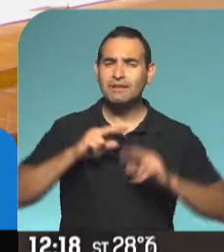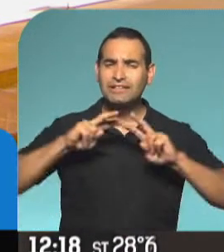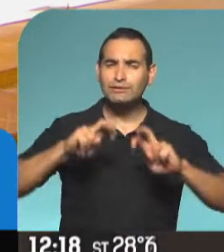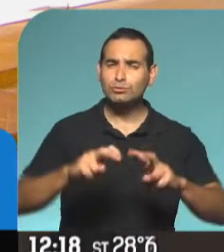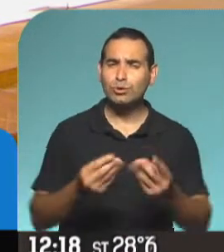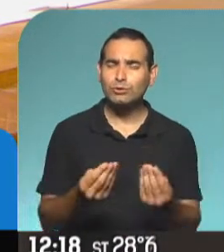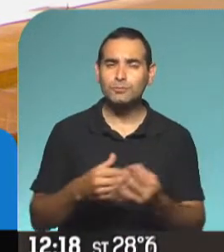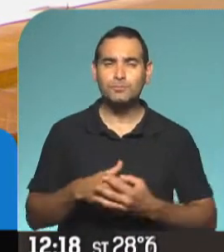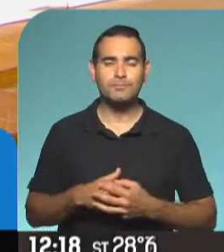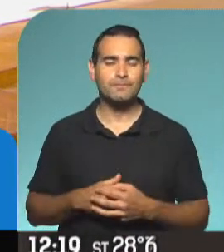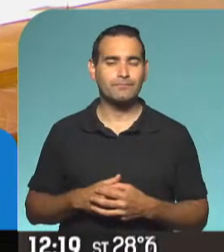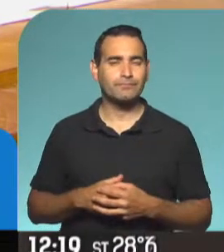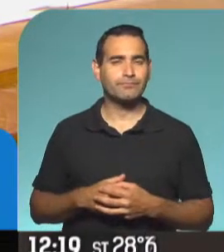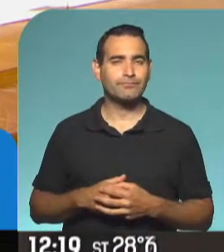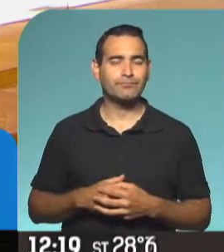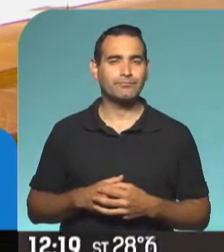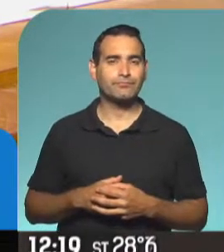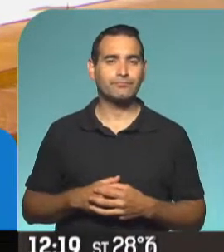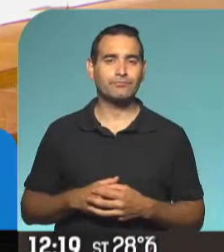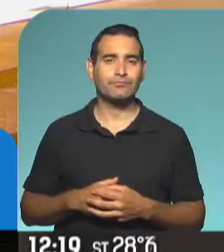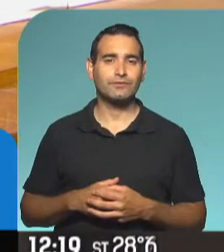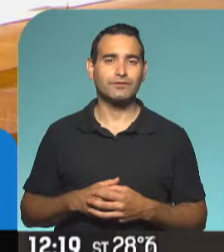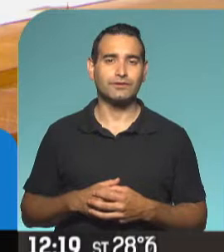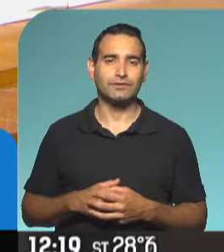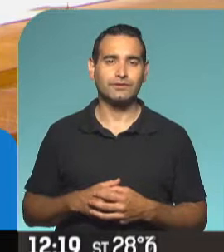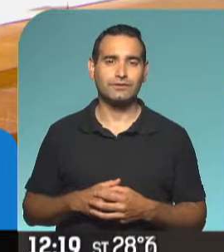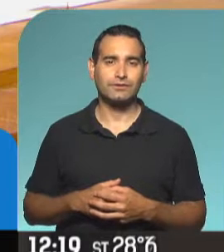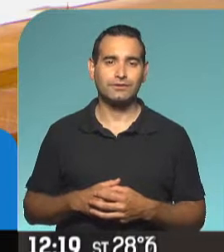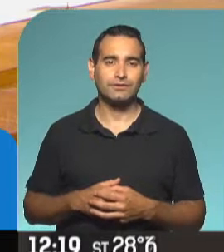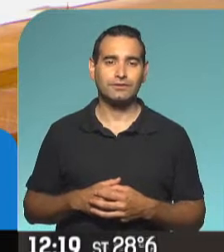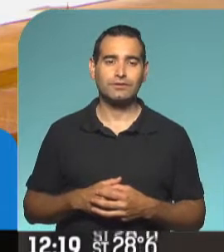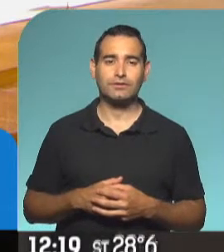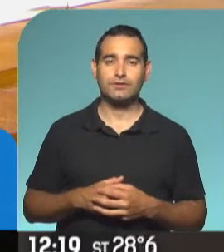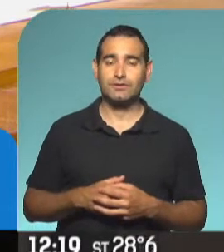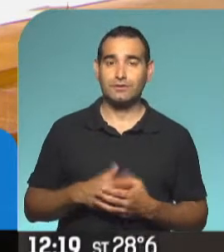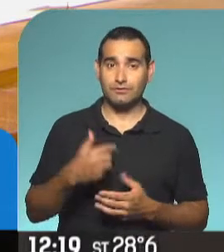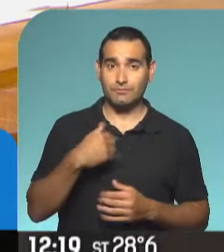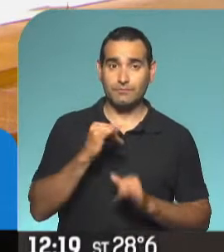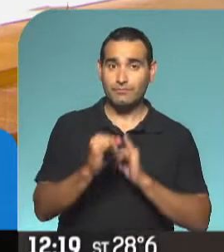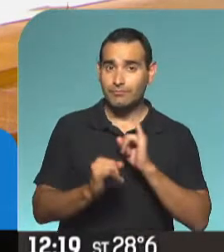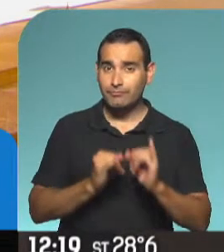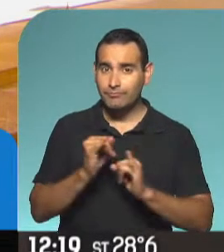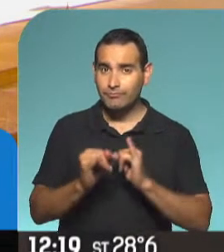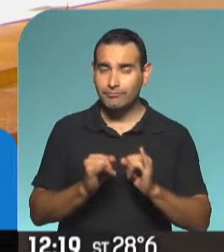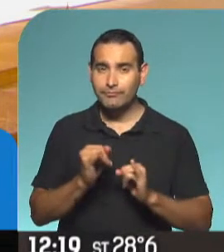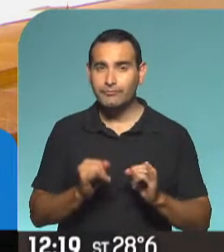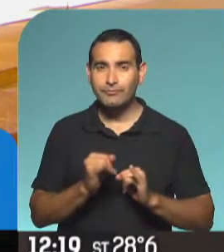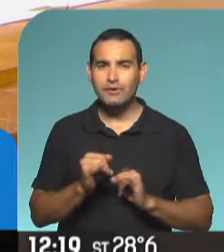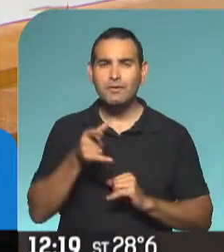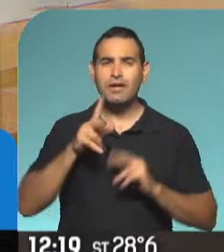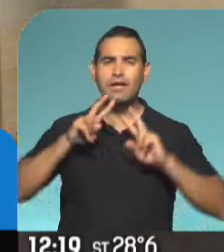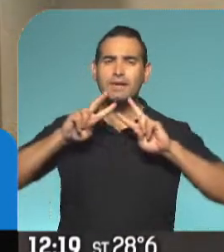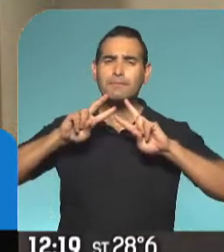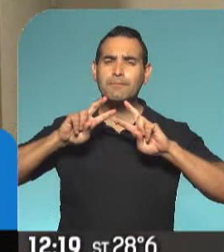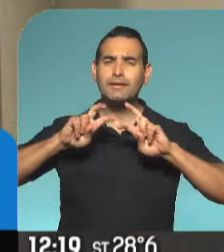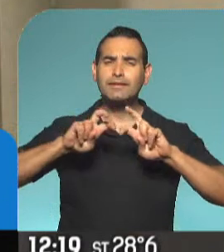investigación. Mire, yo en realidad le comentar cuál fue la investigación